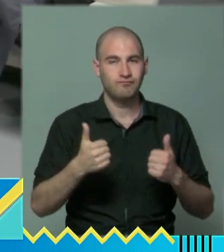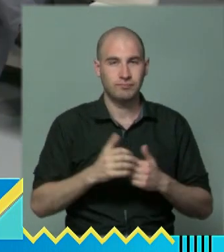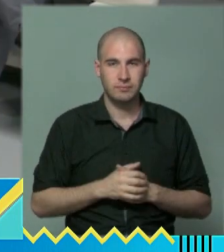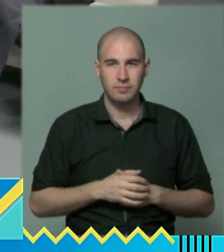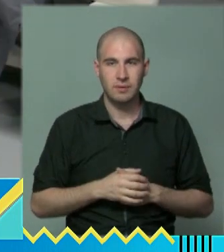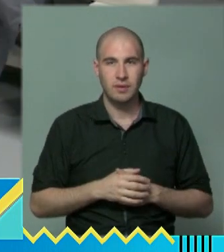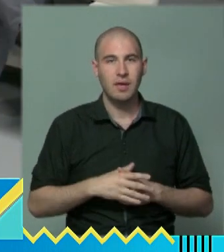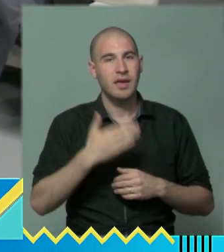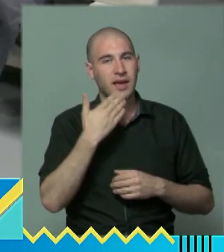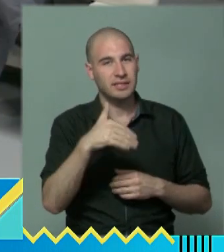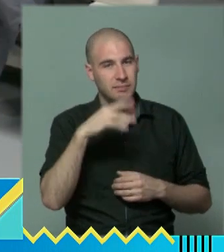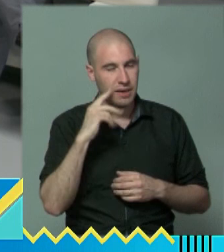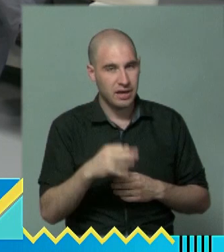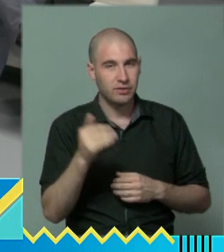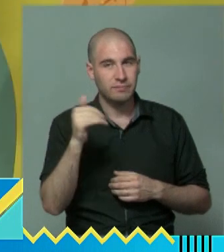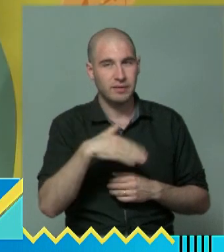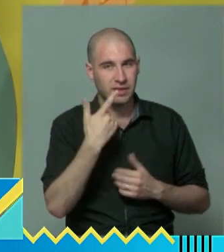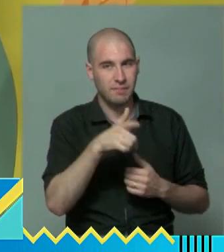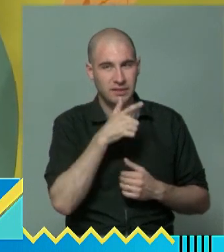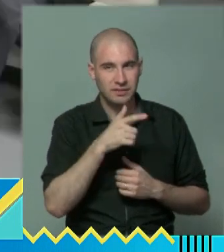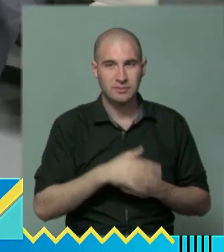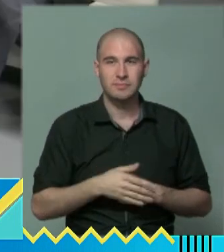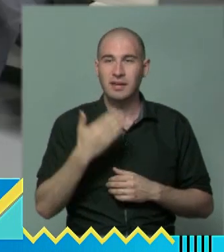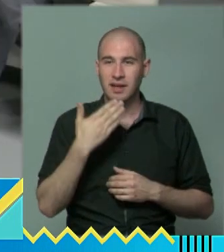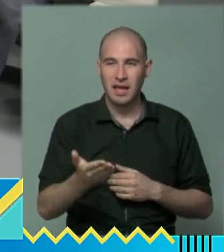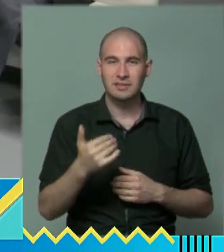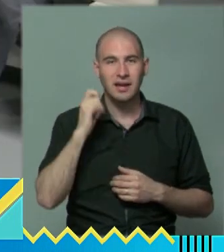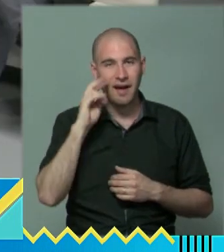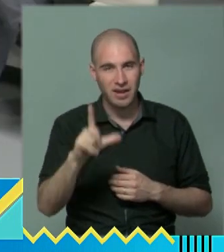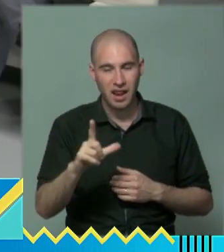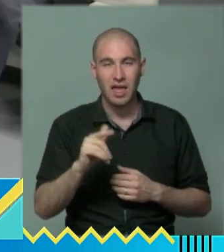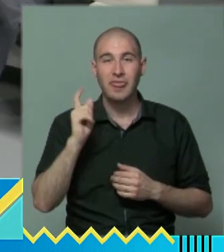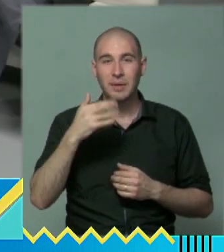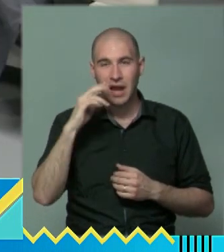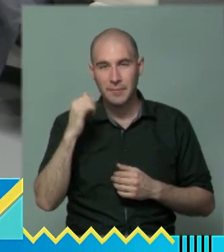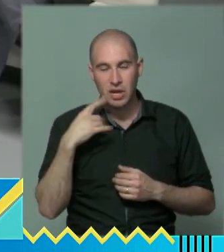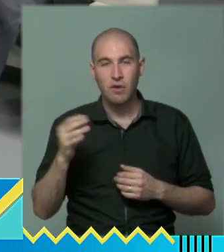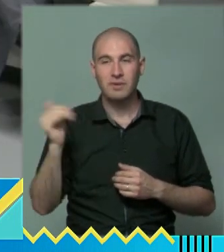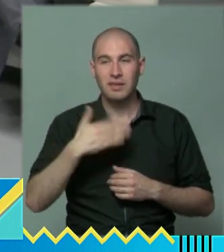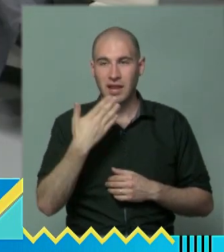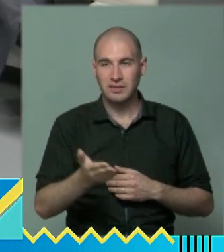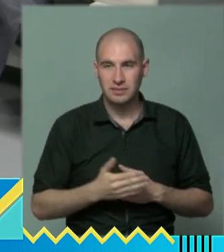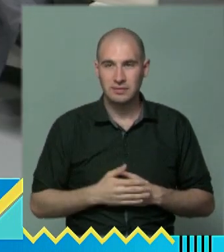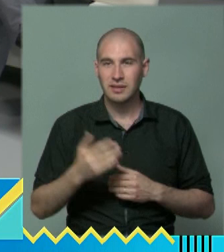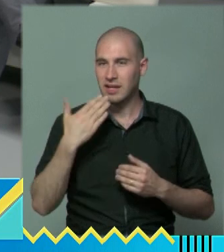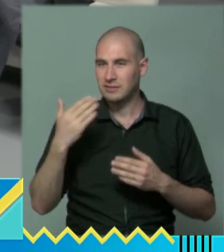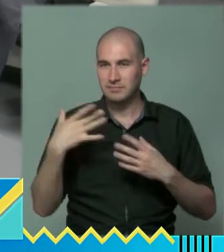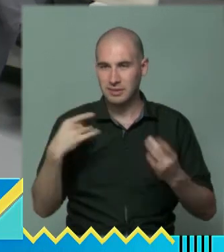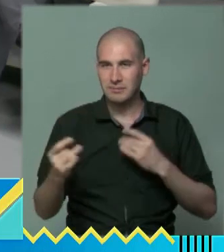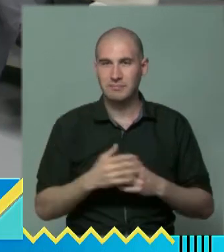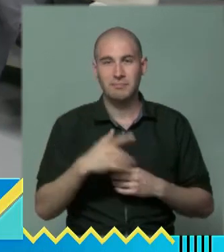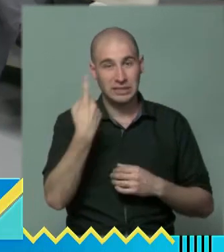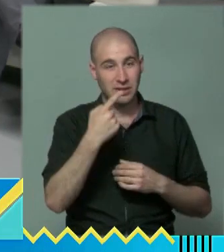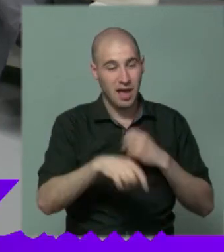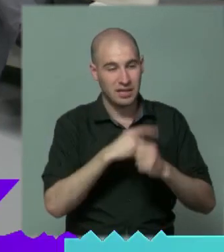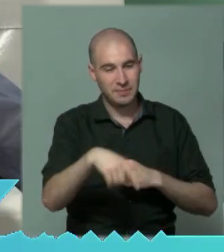Bueno, Mario, agradecerte la presencia en Distintos Parecidos. Muchas gracias, Gabriel. También, Ramiro, muchas gracias por estar con nosotros. Ustedes por invitarnos. Marcelo.